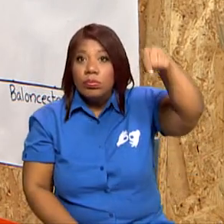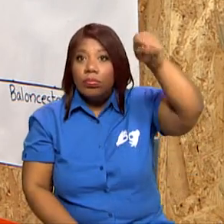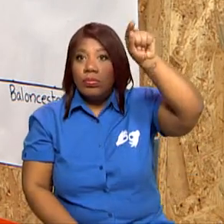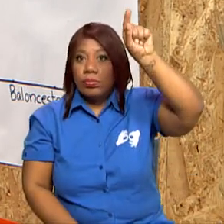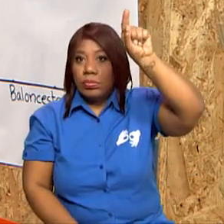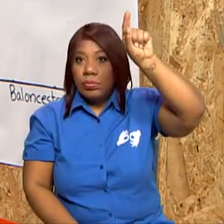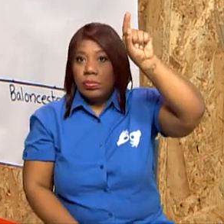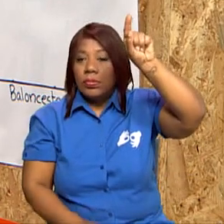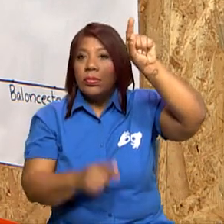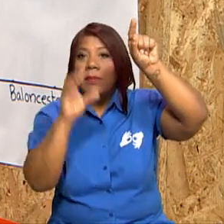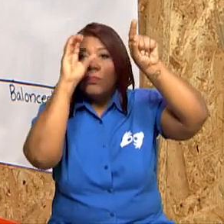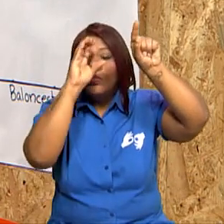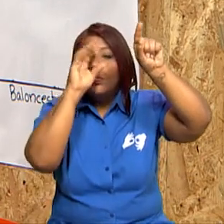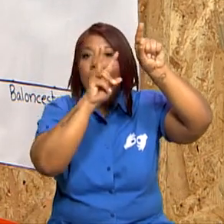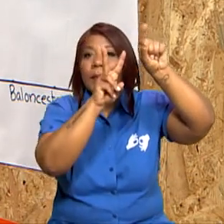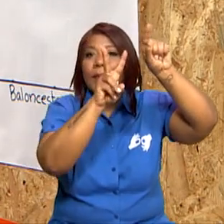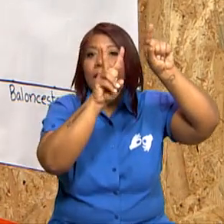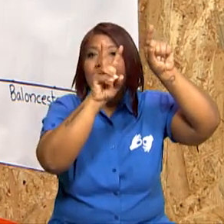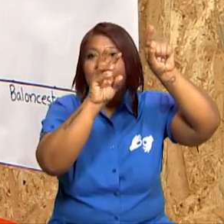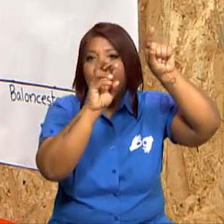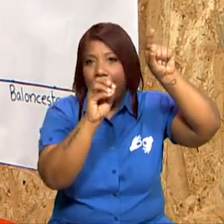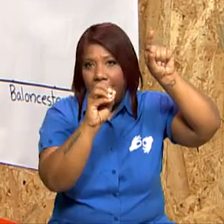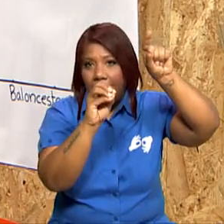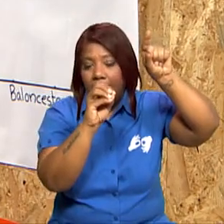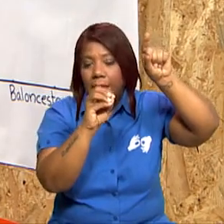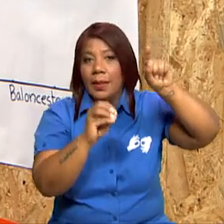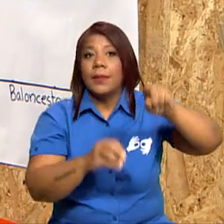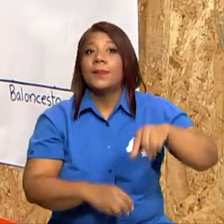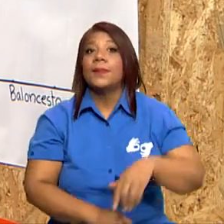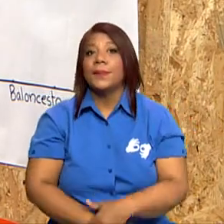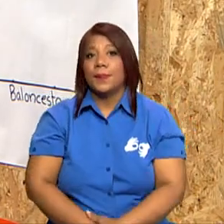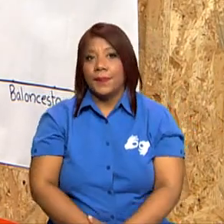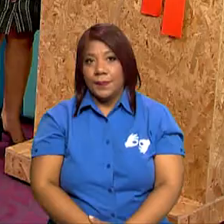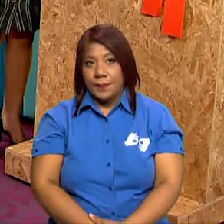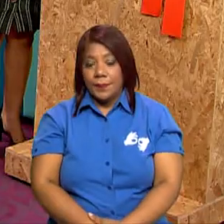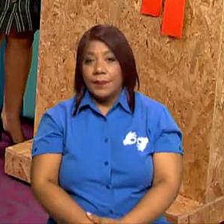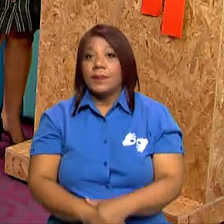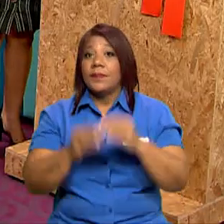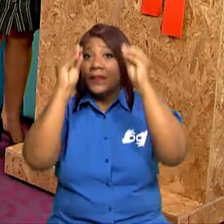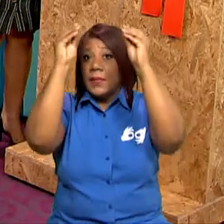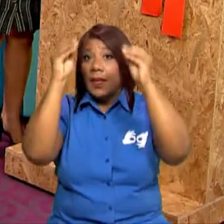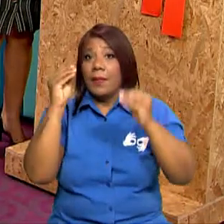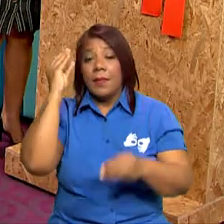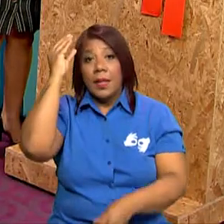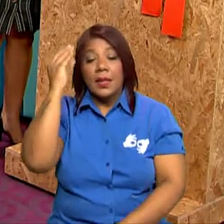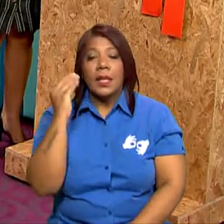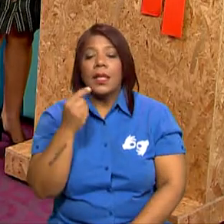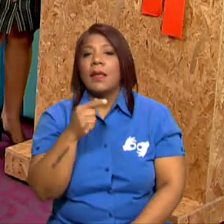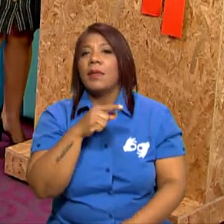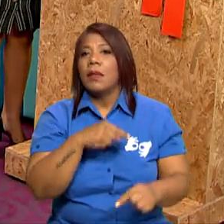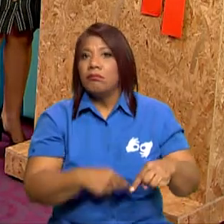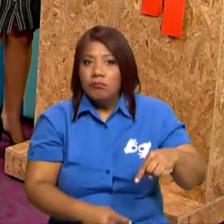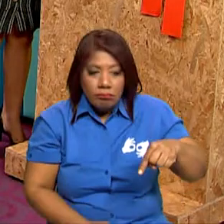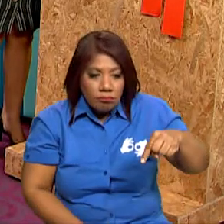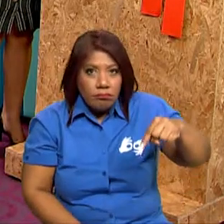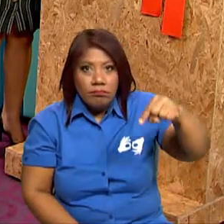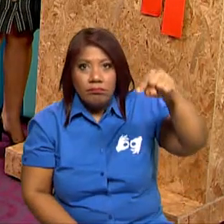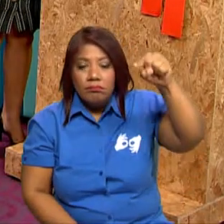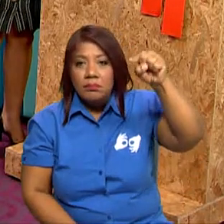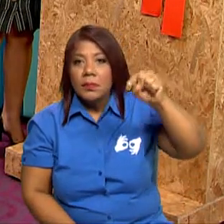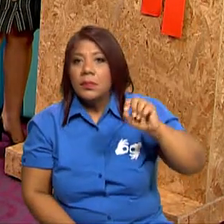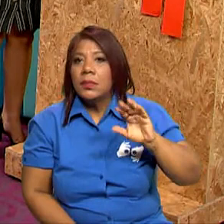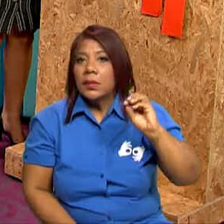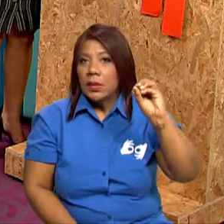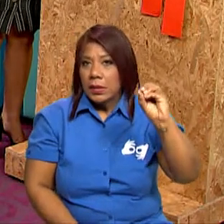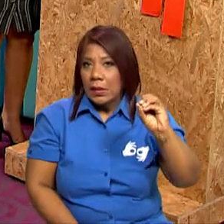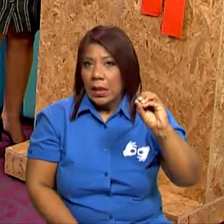forma vertical vamos a colocar los porcentajes y yo he decidido hacerlo de 5 en 5 para que lo podamos